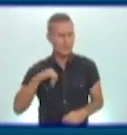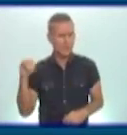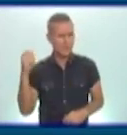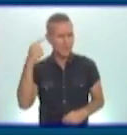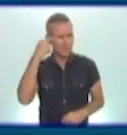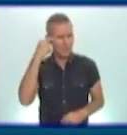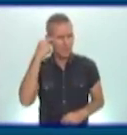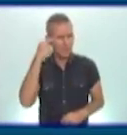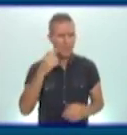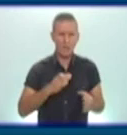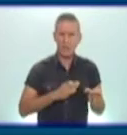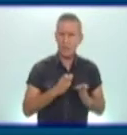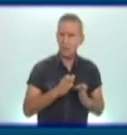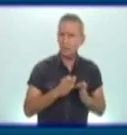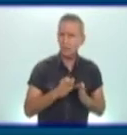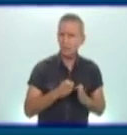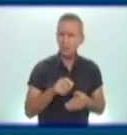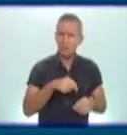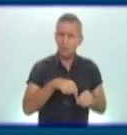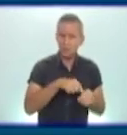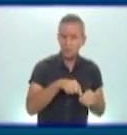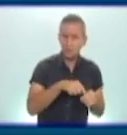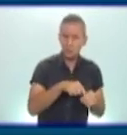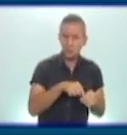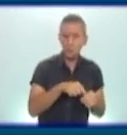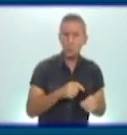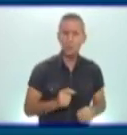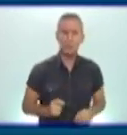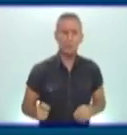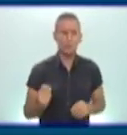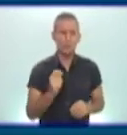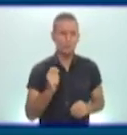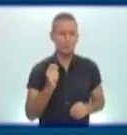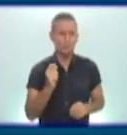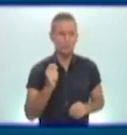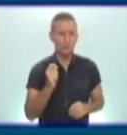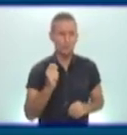la función de núcleo del sujeto.